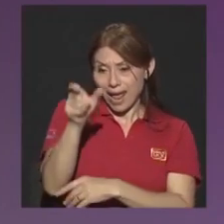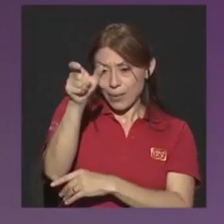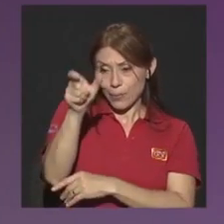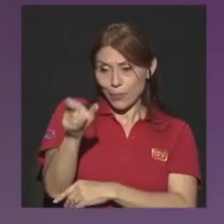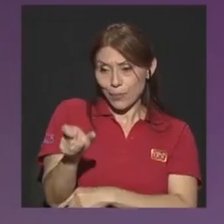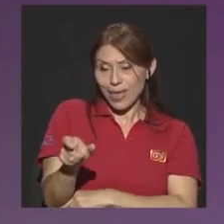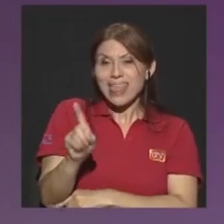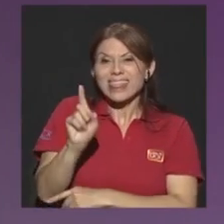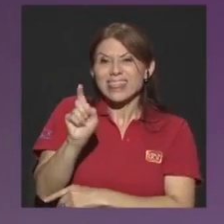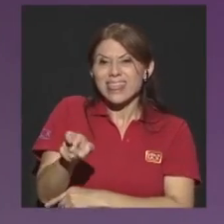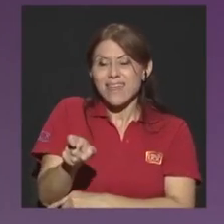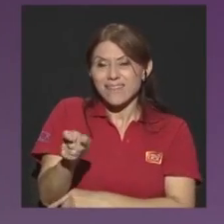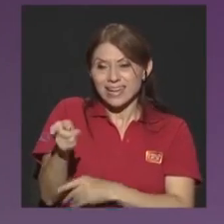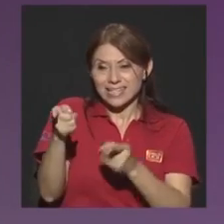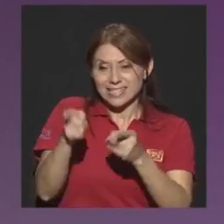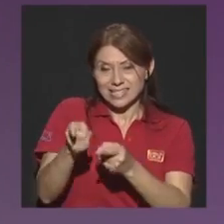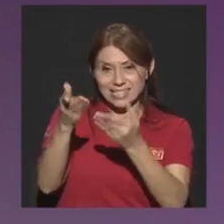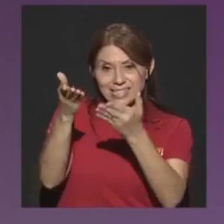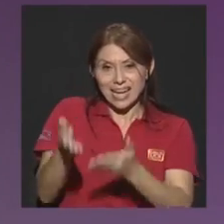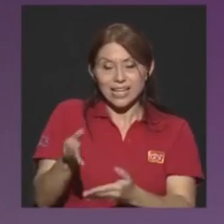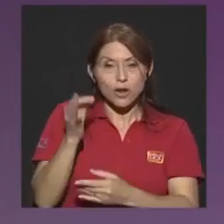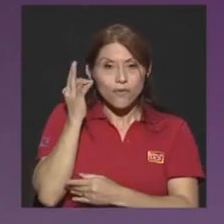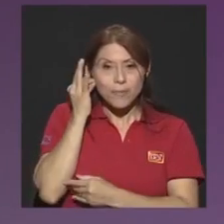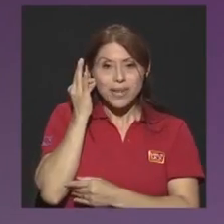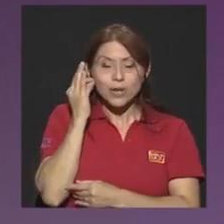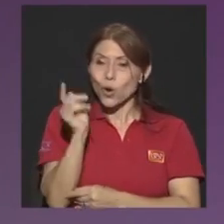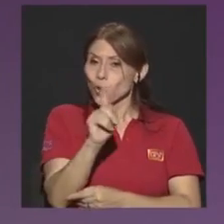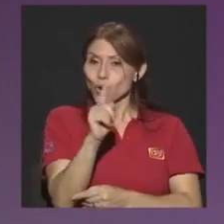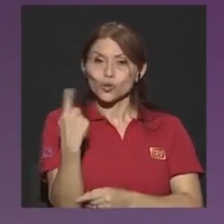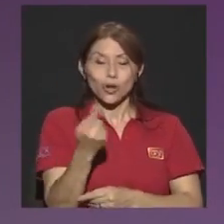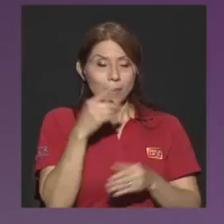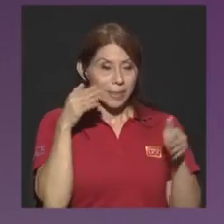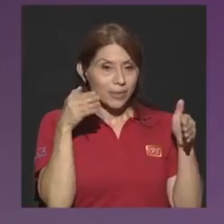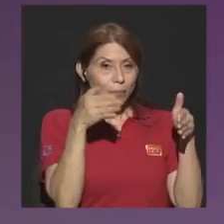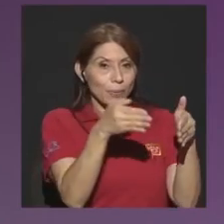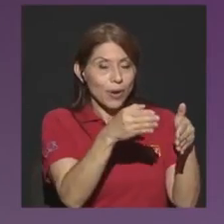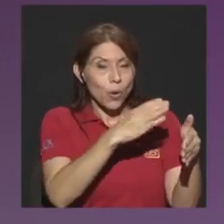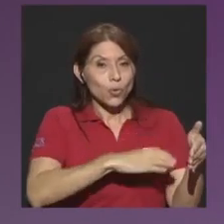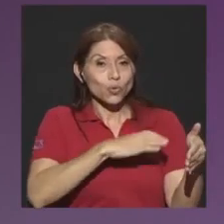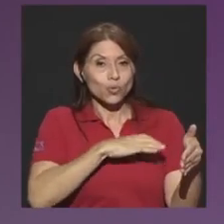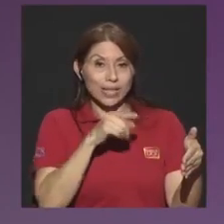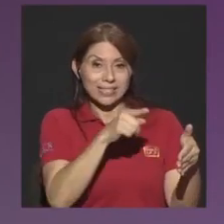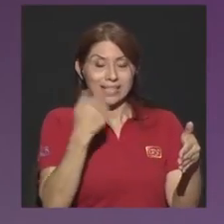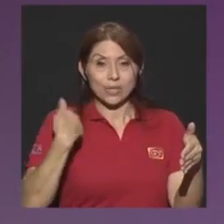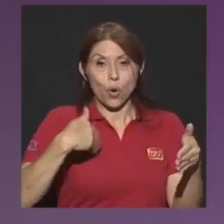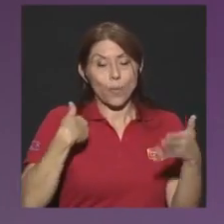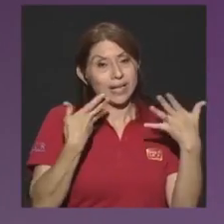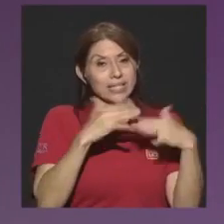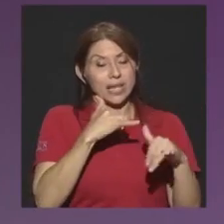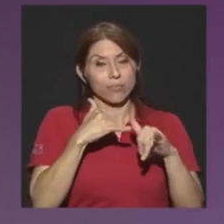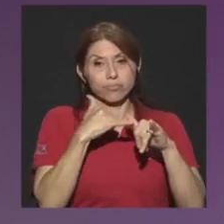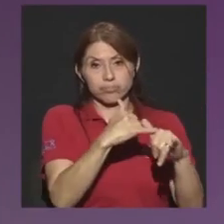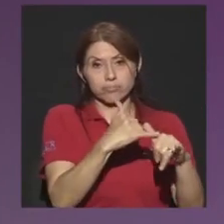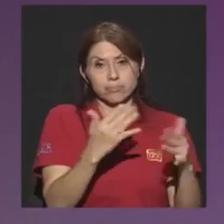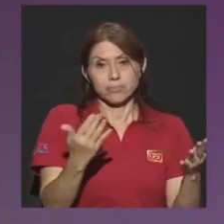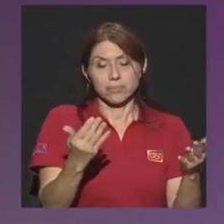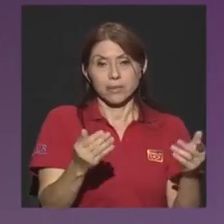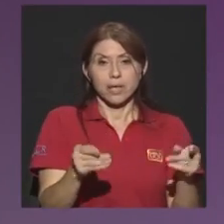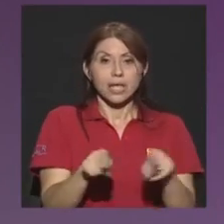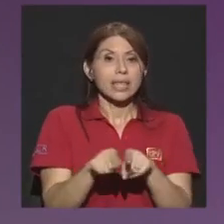conductas de ese hombre que ha sido acusado. Y bueno, y que pueden también, así